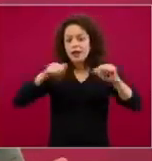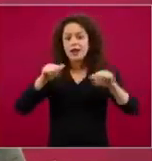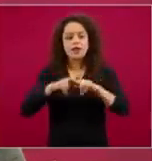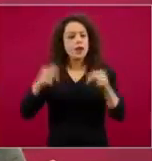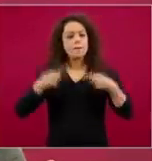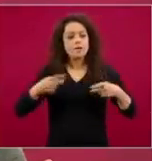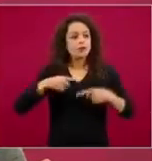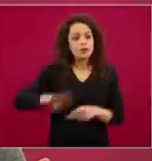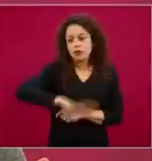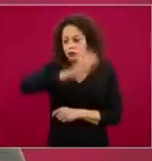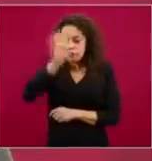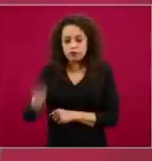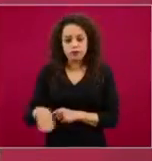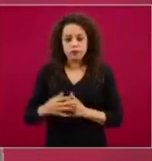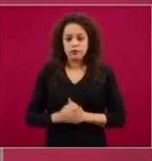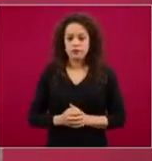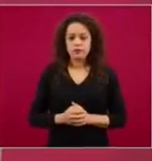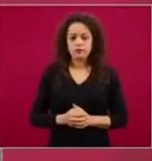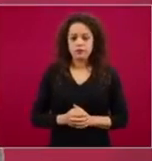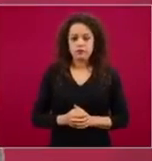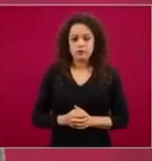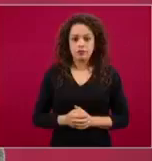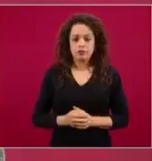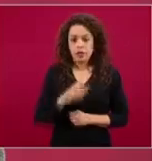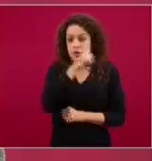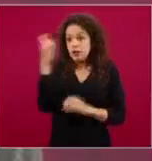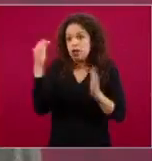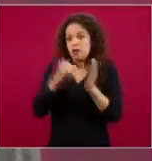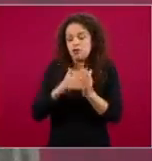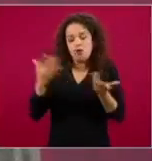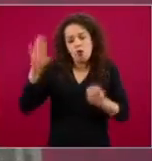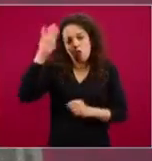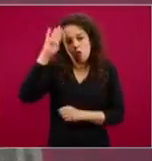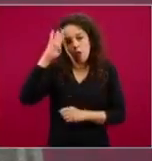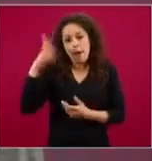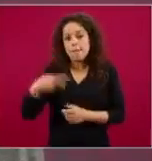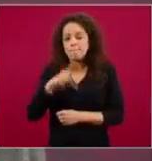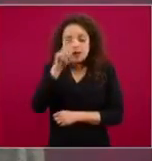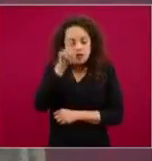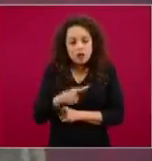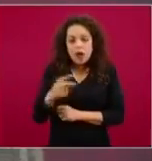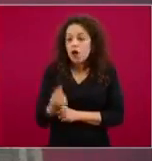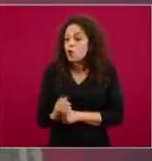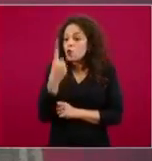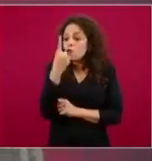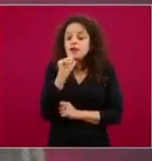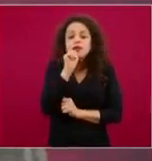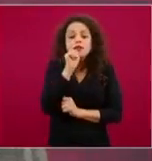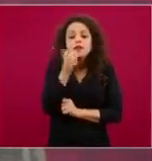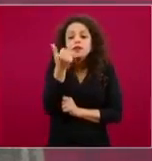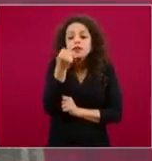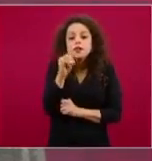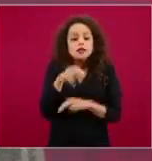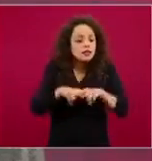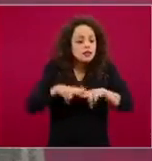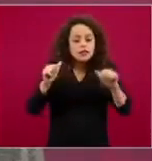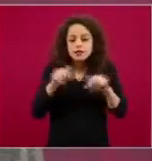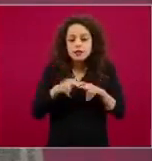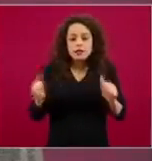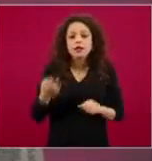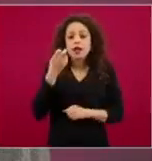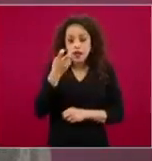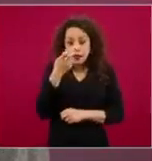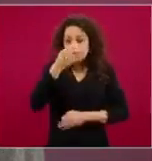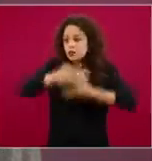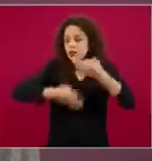100,000, pero definitivamente ni una. Eso es lo que aspiramos todos en el fondo de nuestro deseo más profundo,